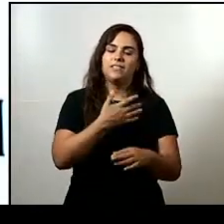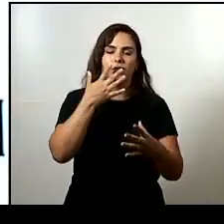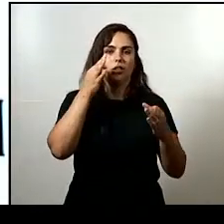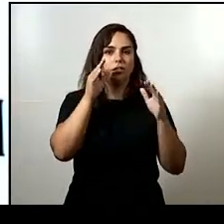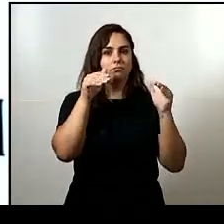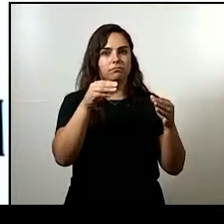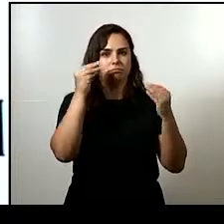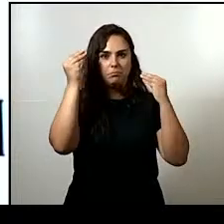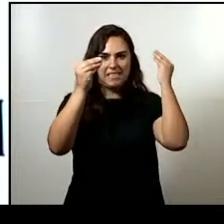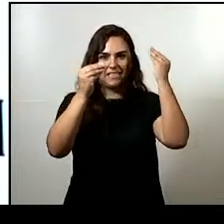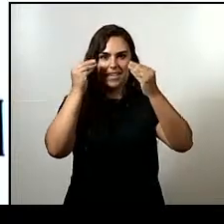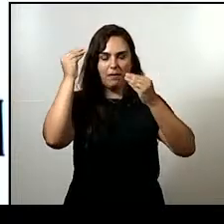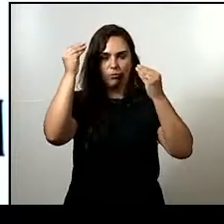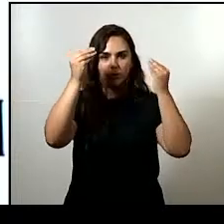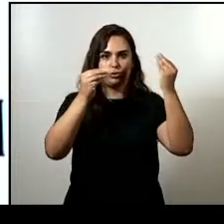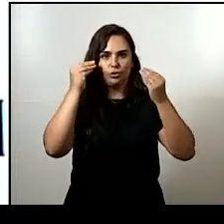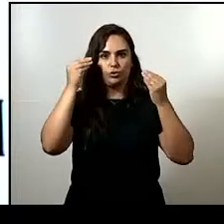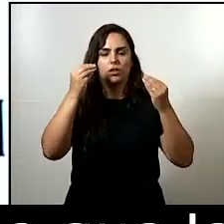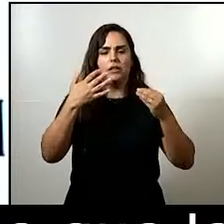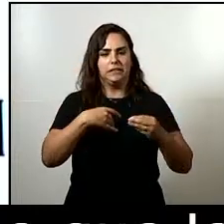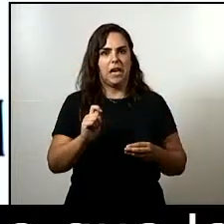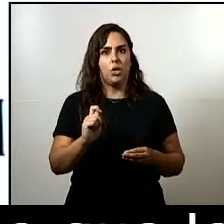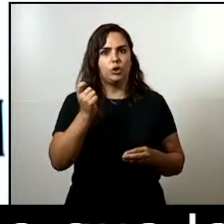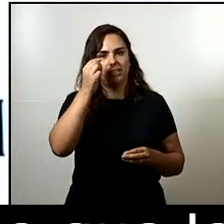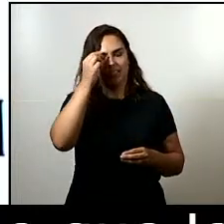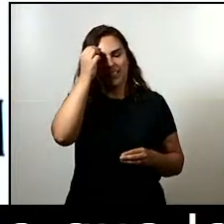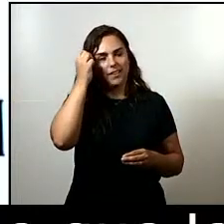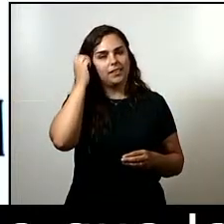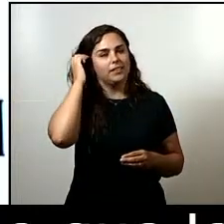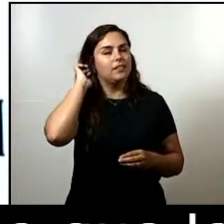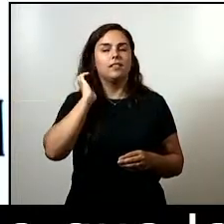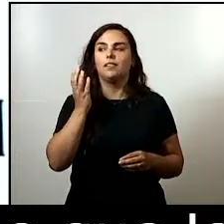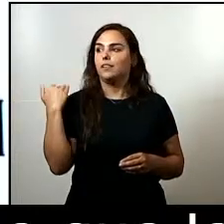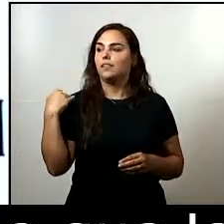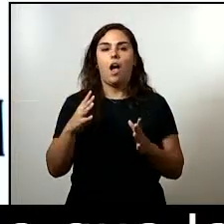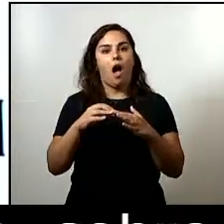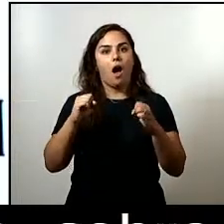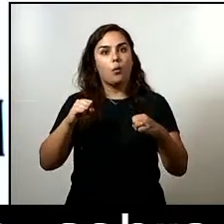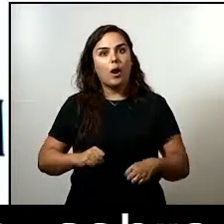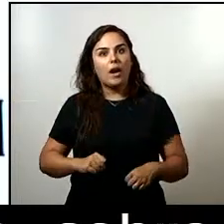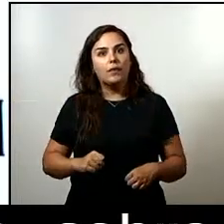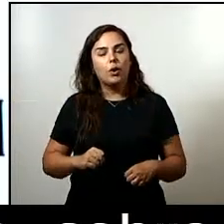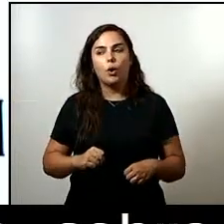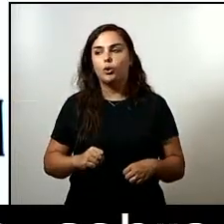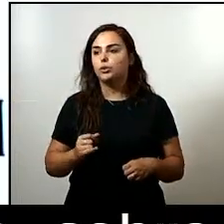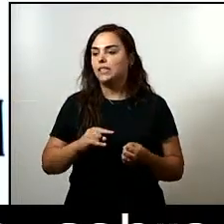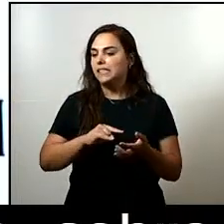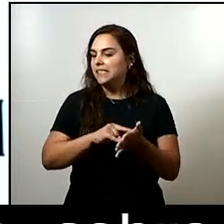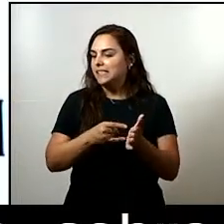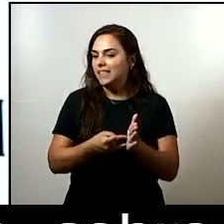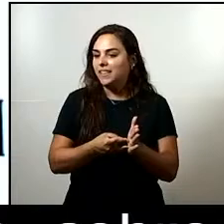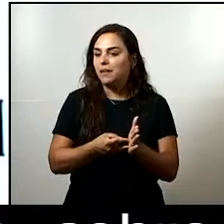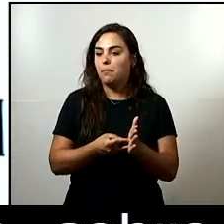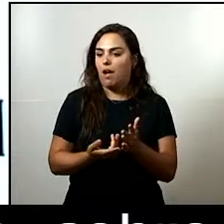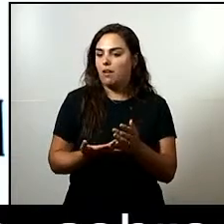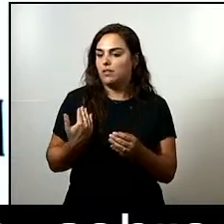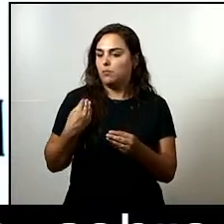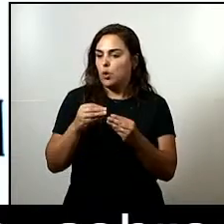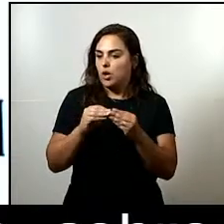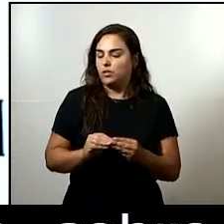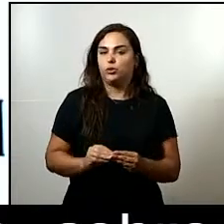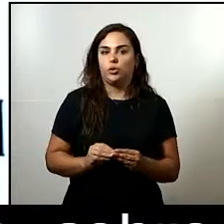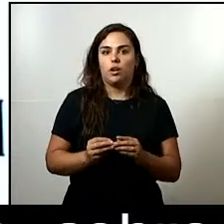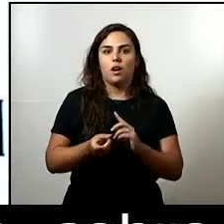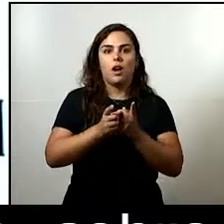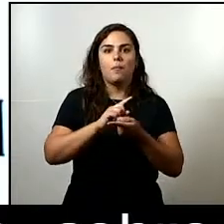es reflexionar sobre lo que se ha conseguido, sobre los acuerdos, sobre los medios, cómo hemos llegado, sobre cómo este